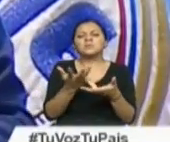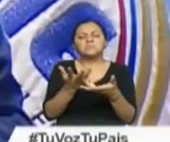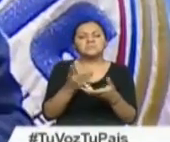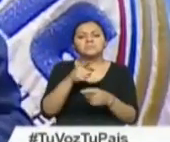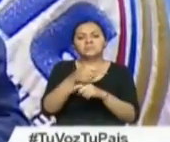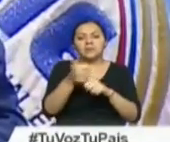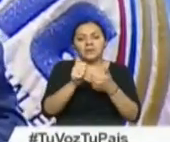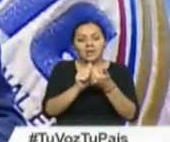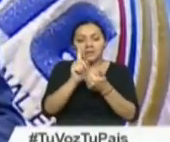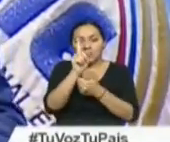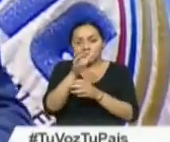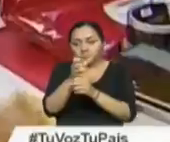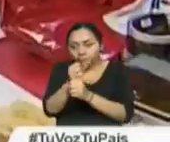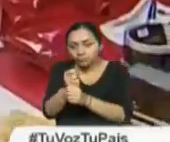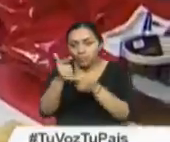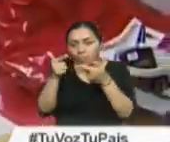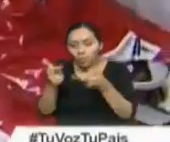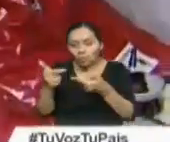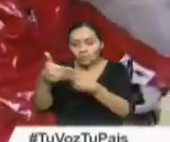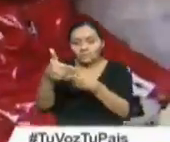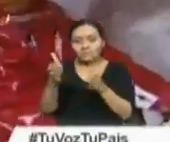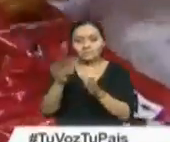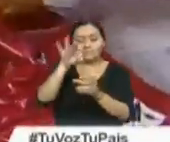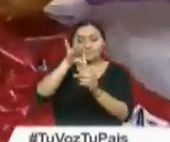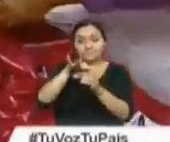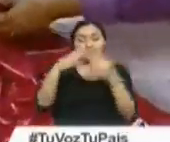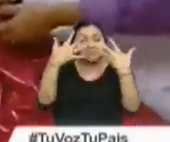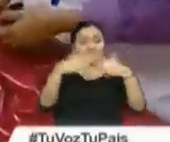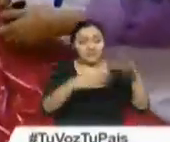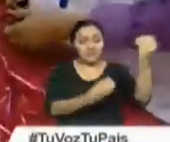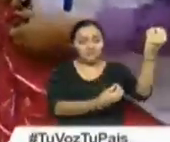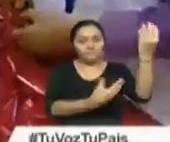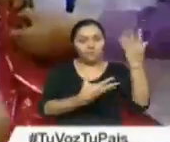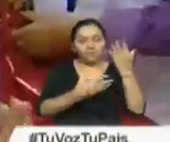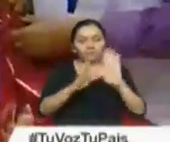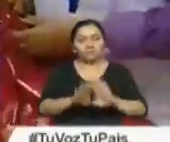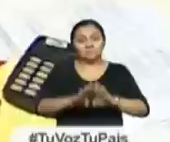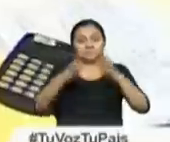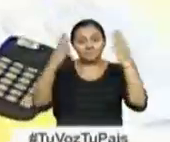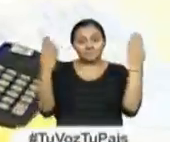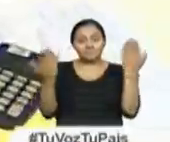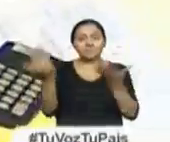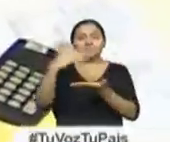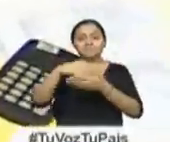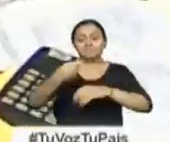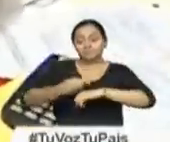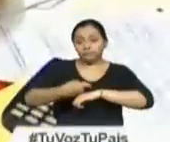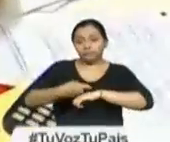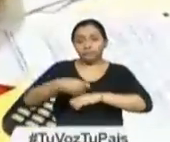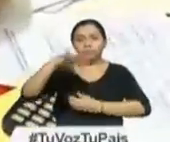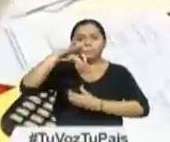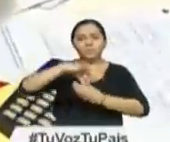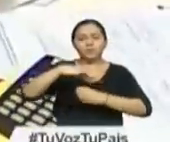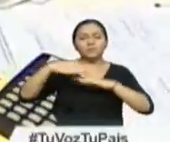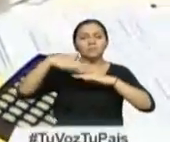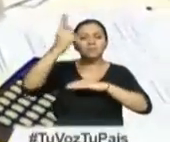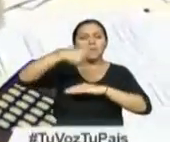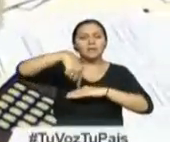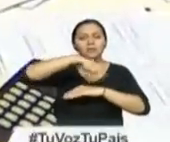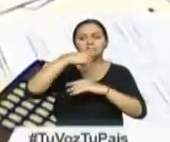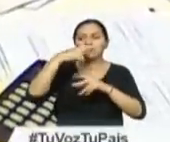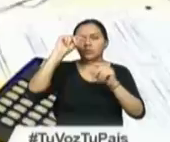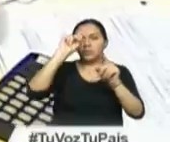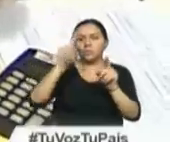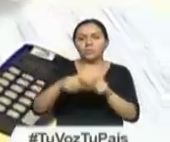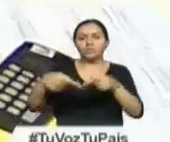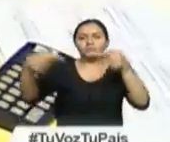de los paquetes electorales. De acuerdo con información de Diario El Telégrafo, el recuento voto a voto fue en su mayoría por